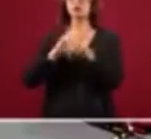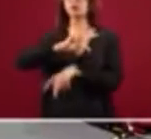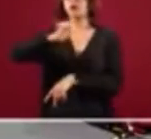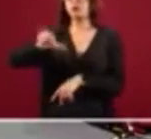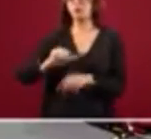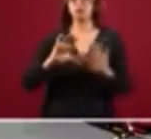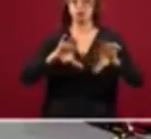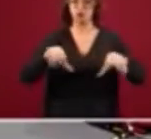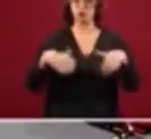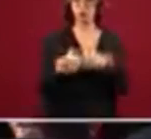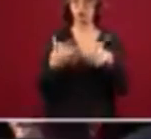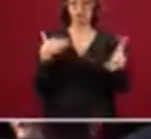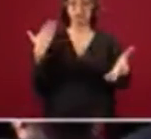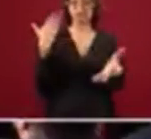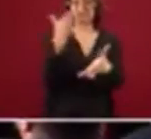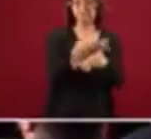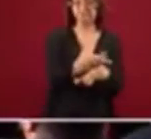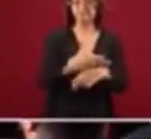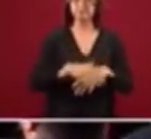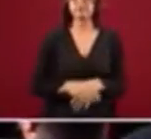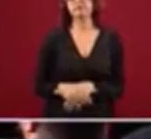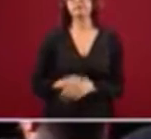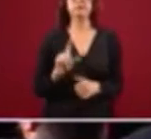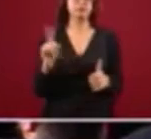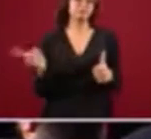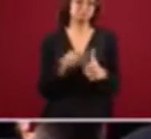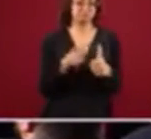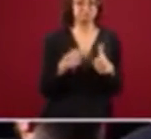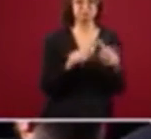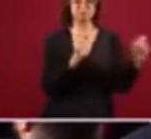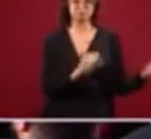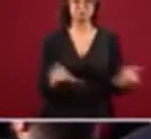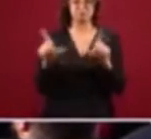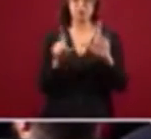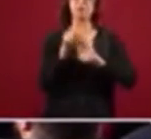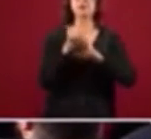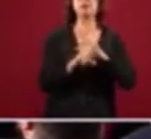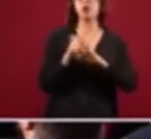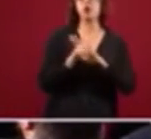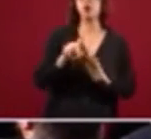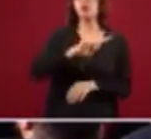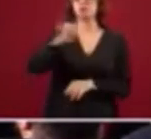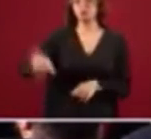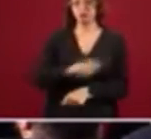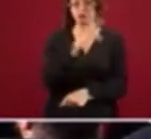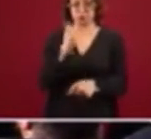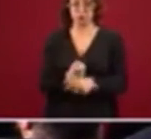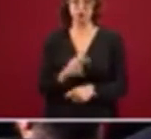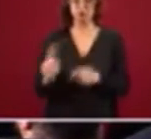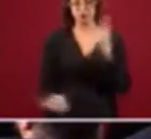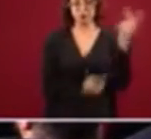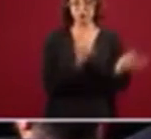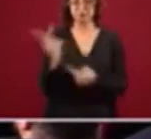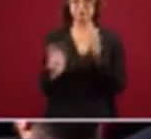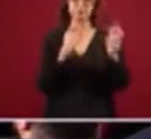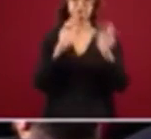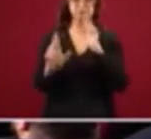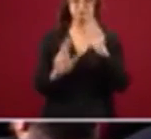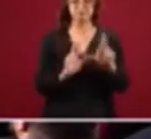si quieren, pasamos al video y después, si así lo instruye el señor presidente, pues podríamos contestar sus preguntas.